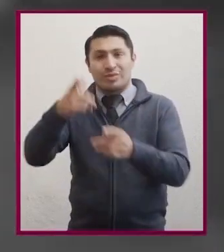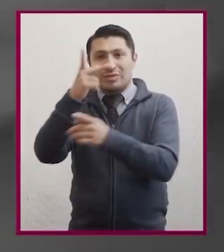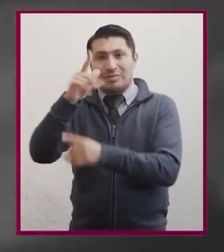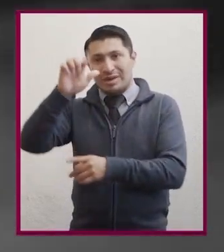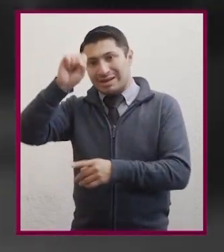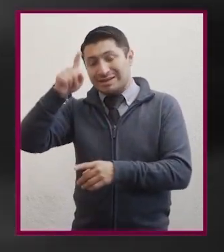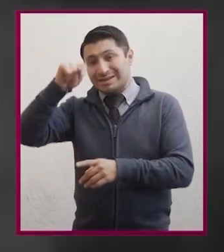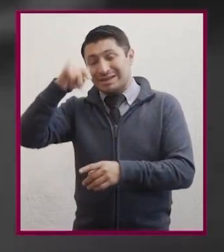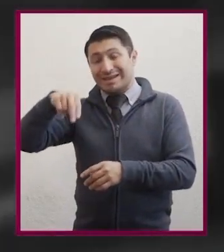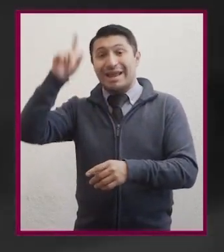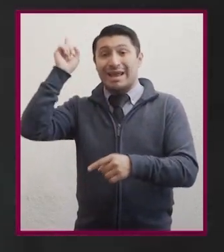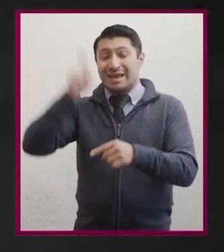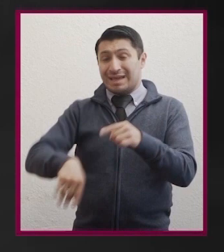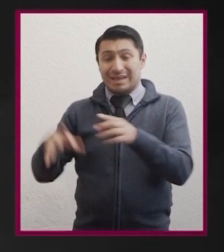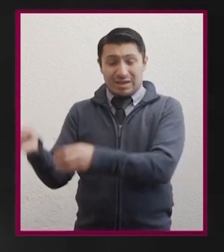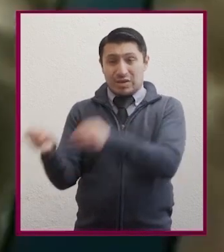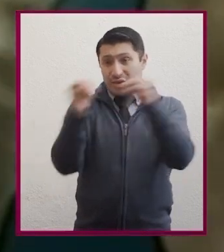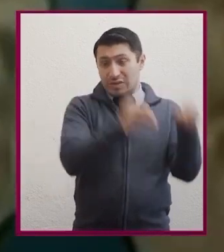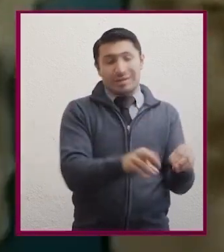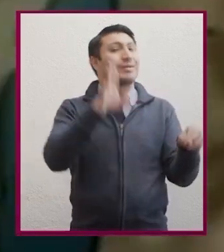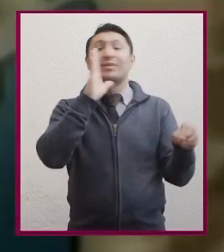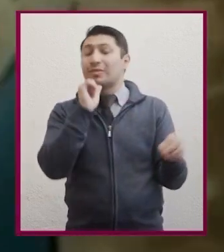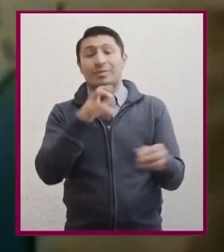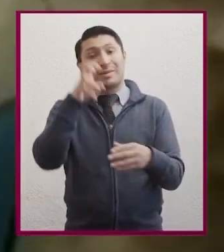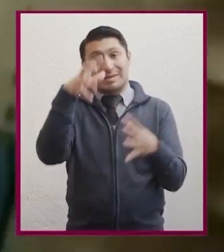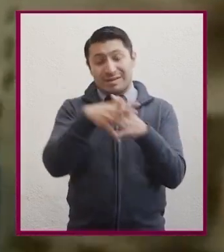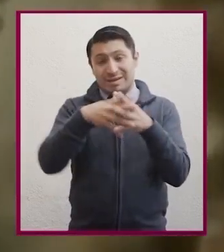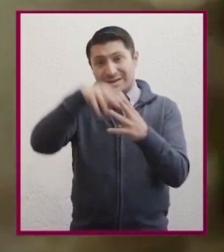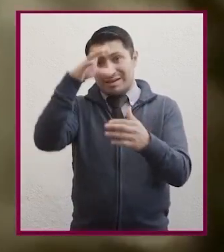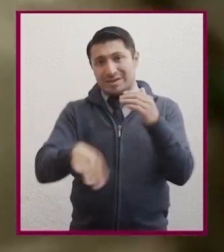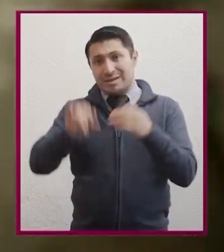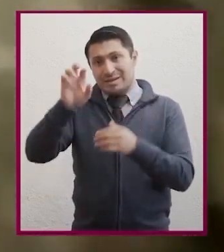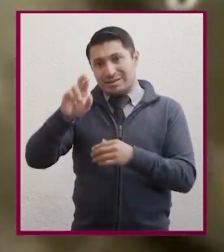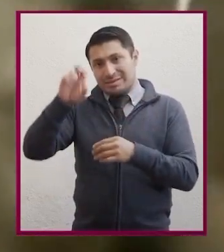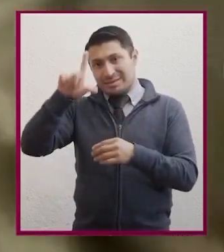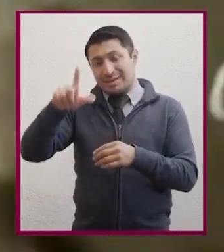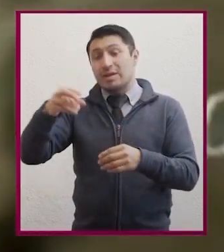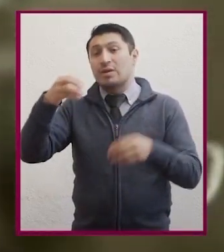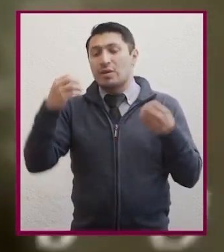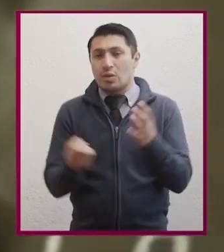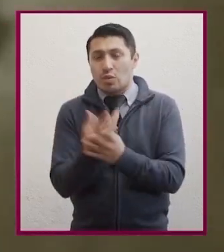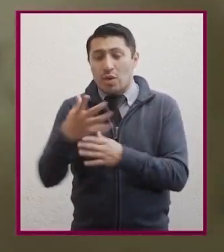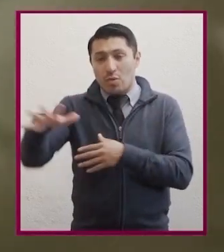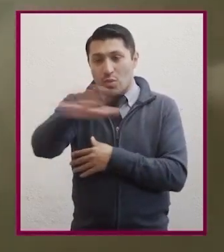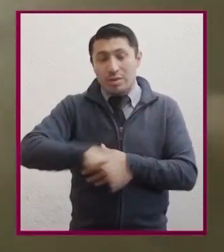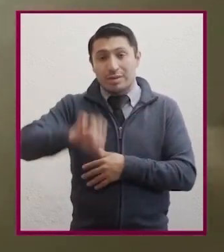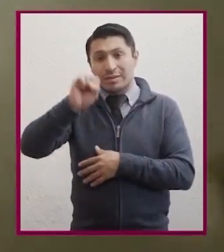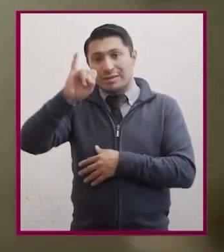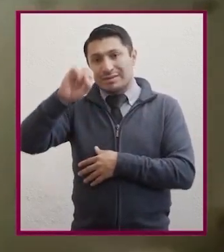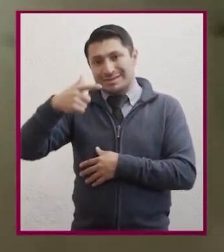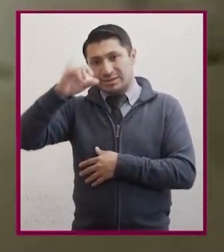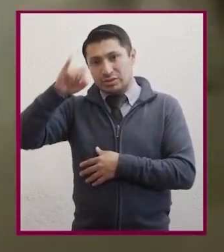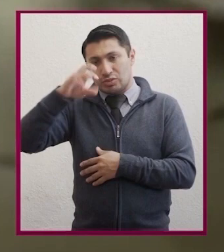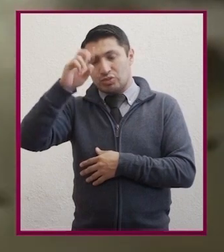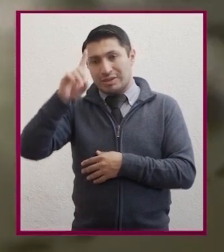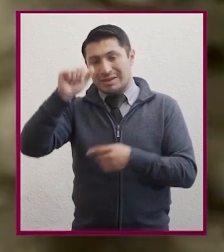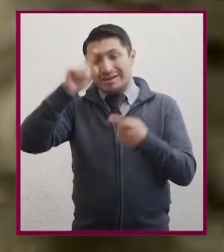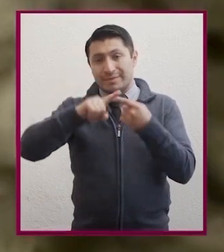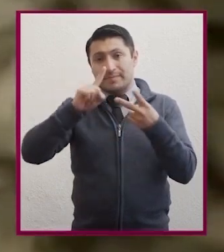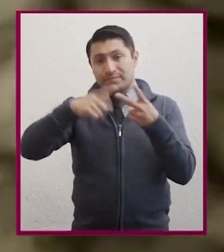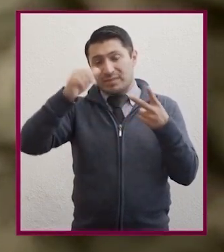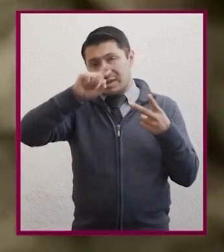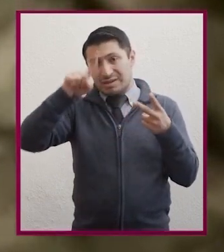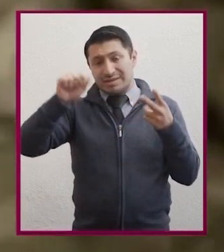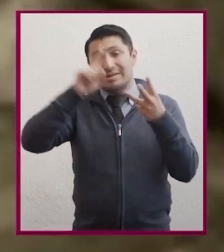de la ocupación israelí. Al terminar la guerra, Israel había ocupado nuevos territorios: Cisjordania, la Franja de Gaza,